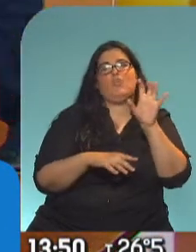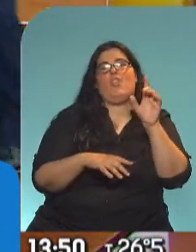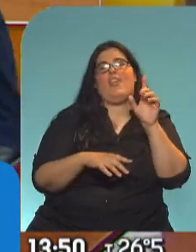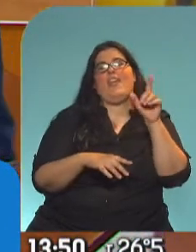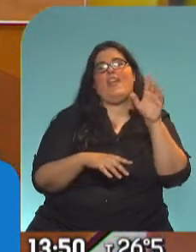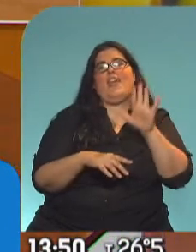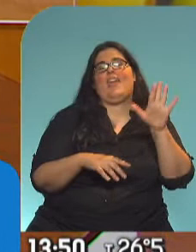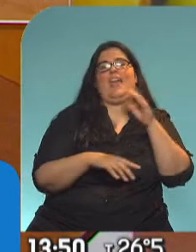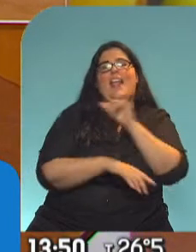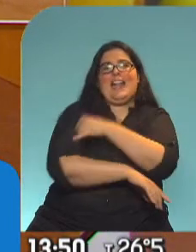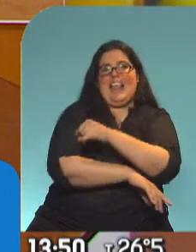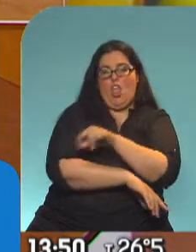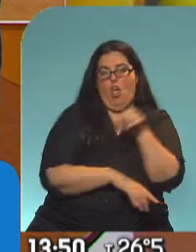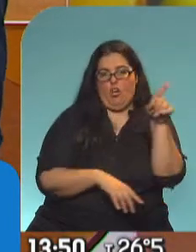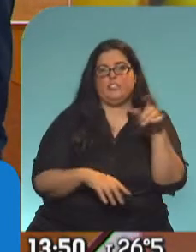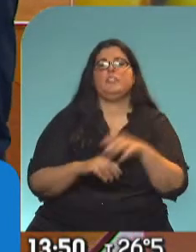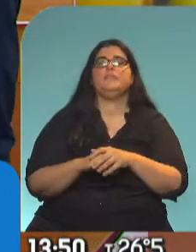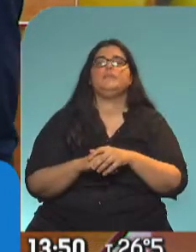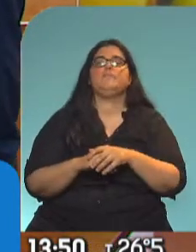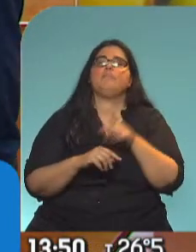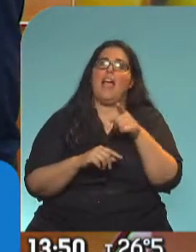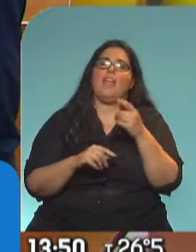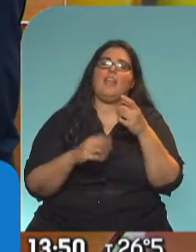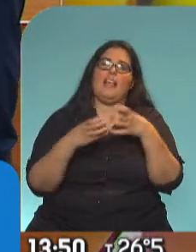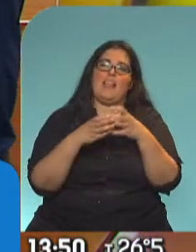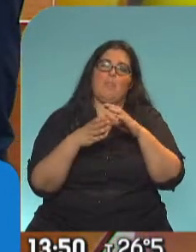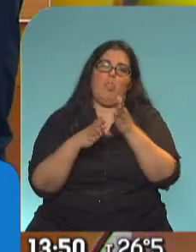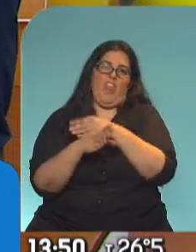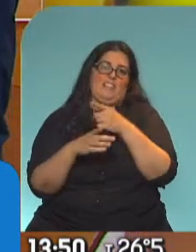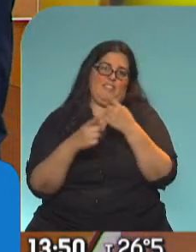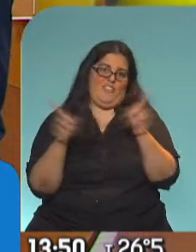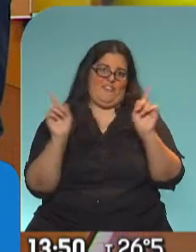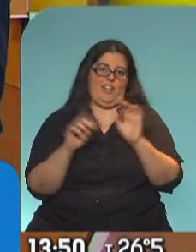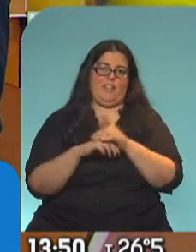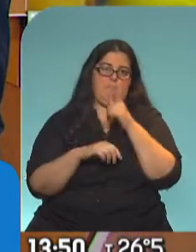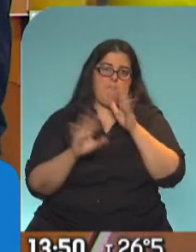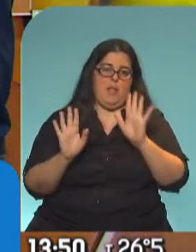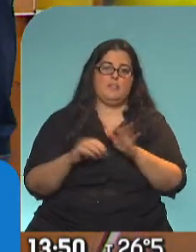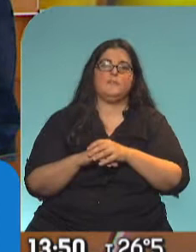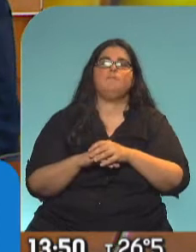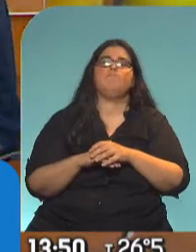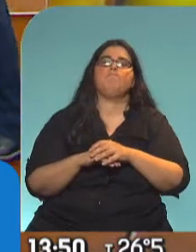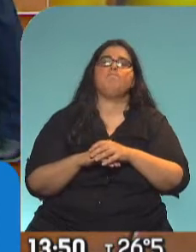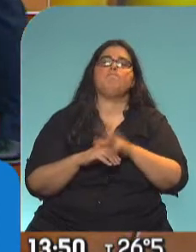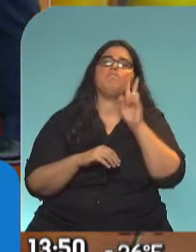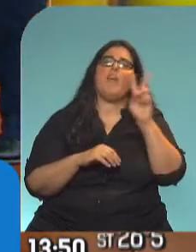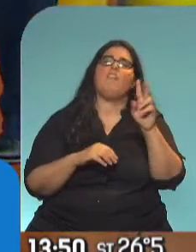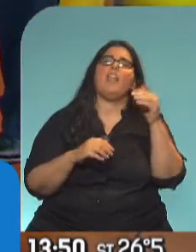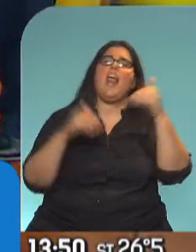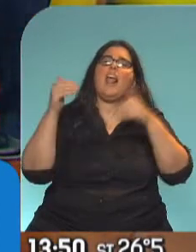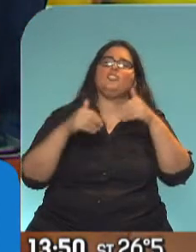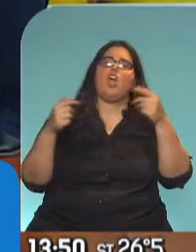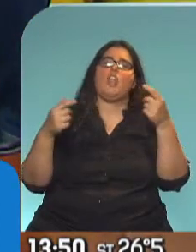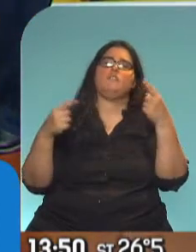se presenta un panorama distinto para la derecha. Vemos otras elecciones en otras ciudades que van a atraer